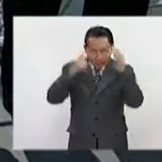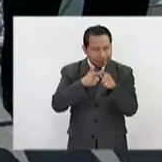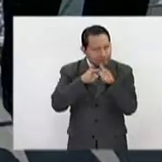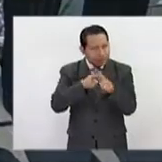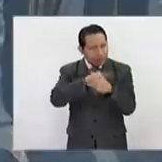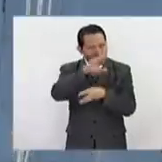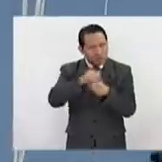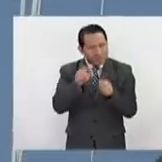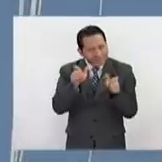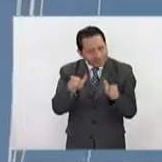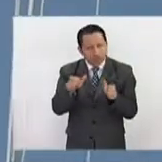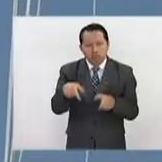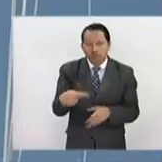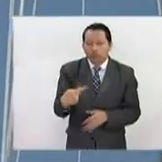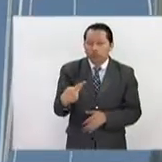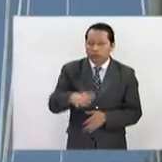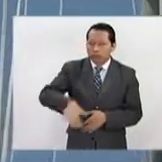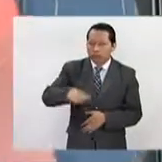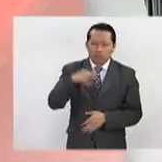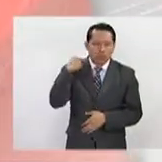de seguridad para los veracruzanos.